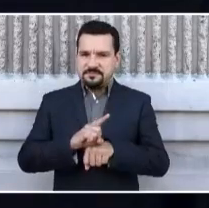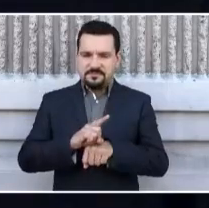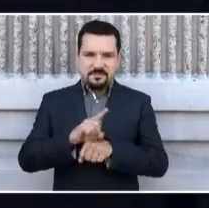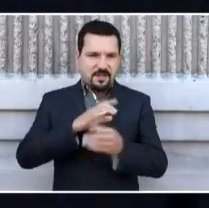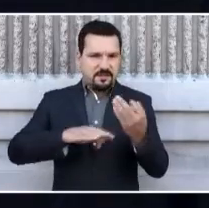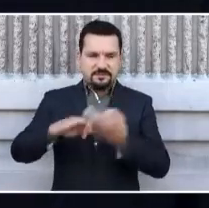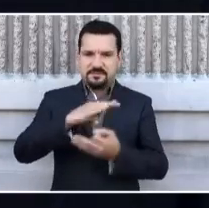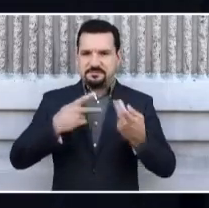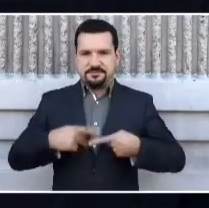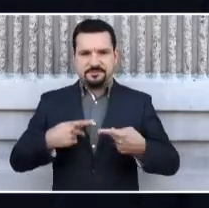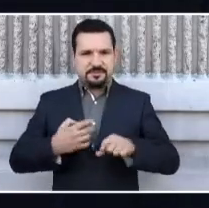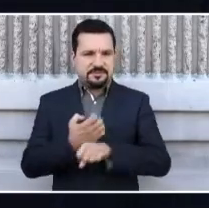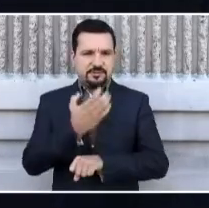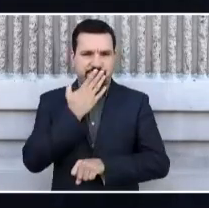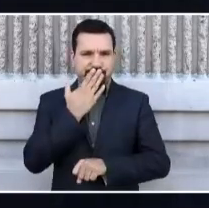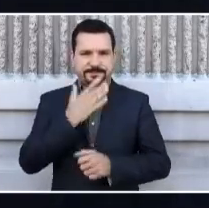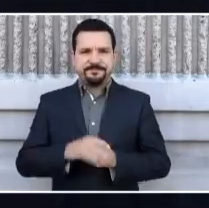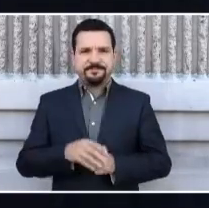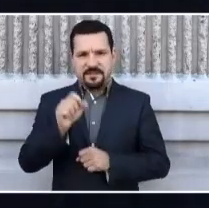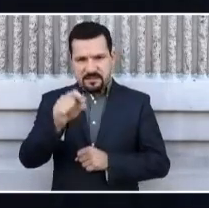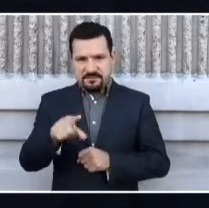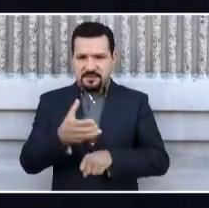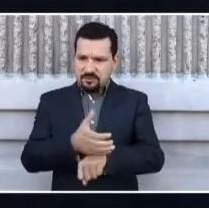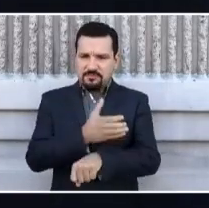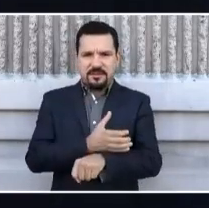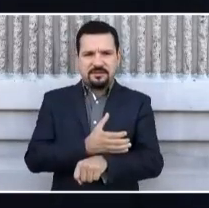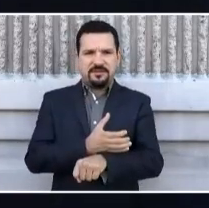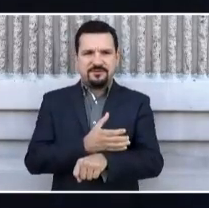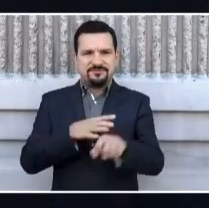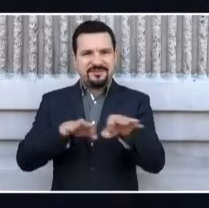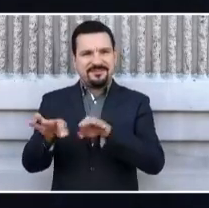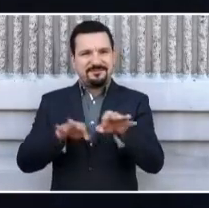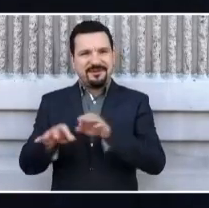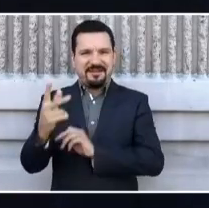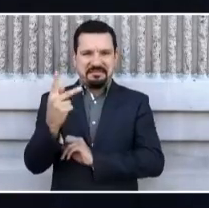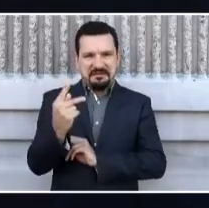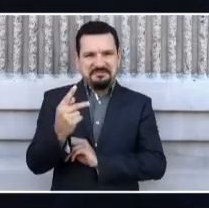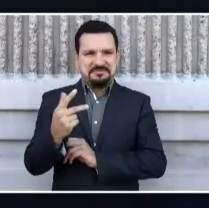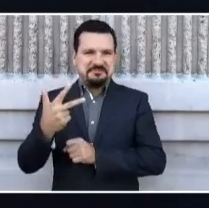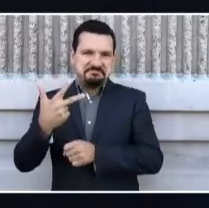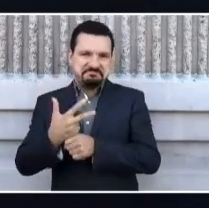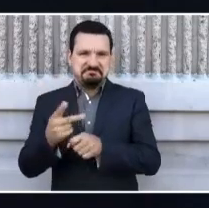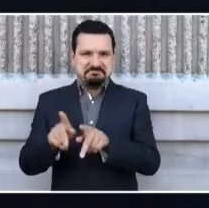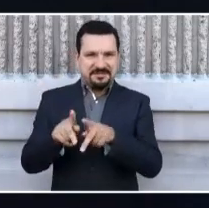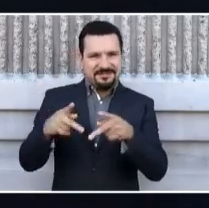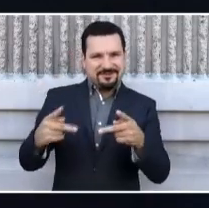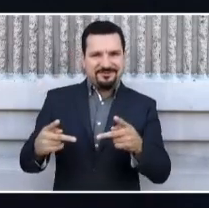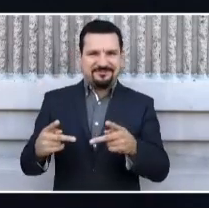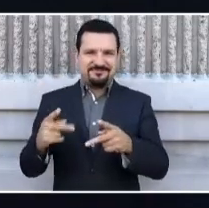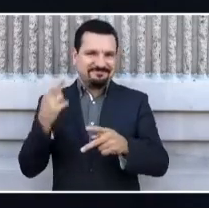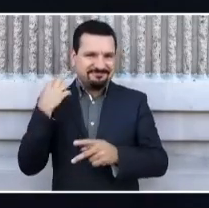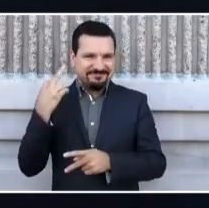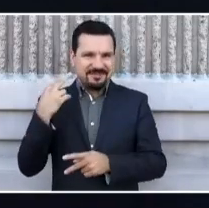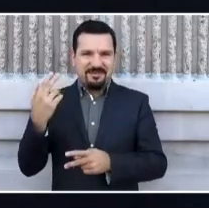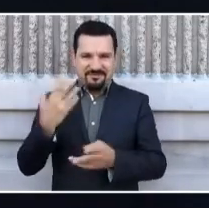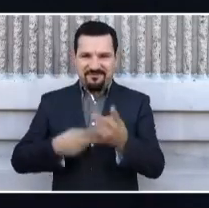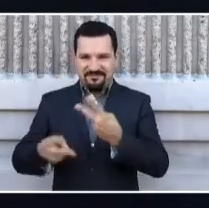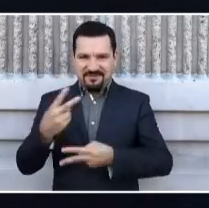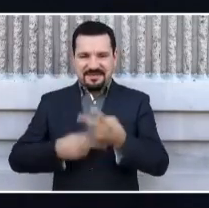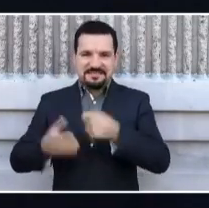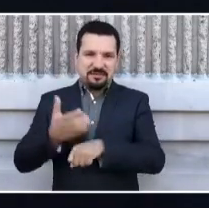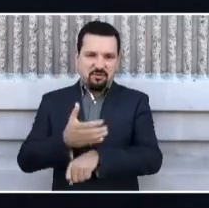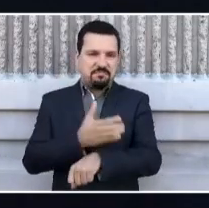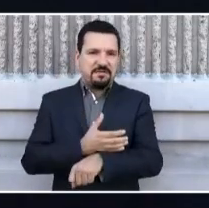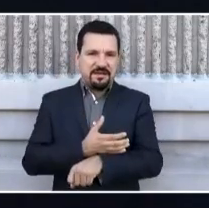toda la sociedad del Estado de Sonora y por supuesto a nuestros compañeros de los medios de comunicación que están con nosotros